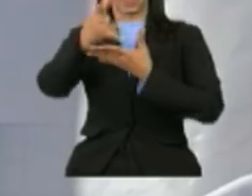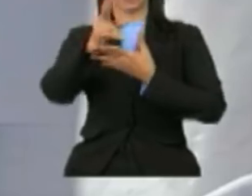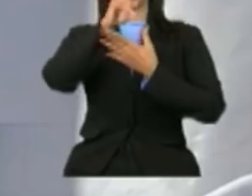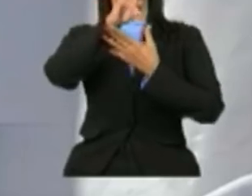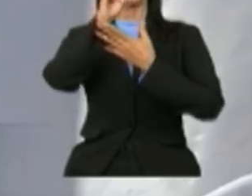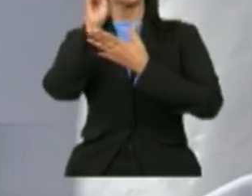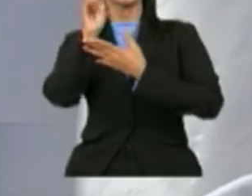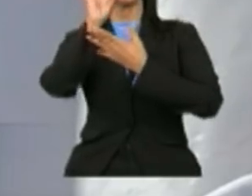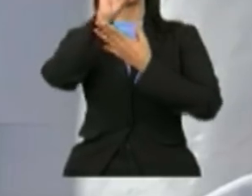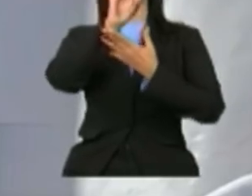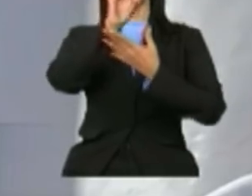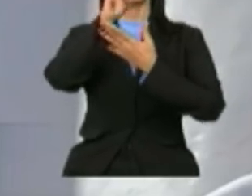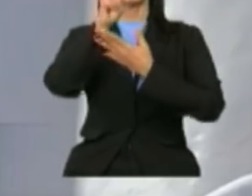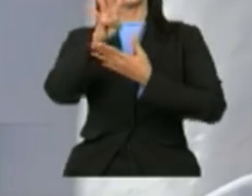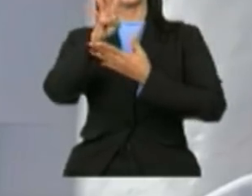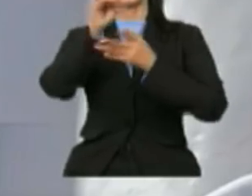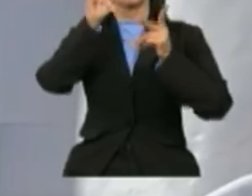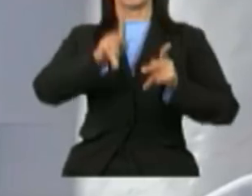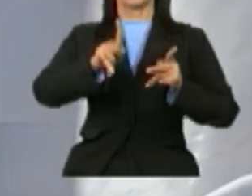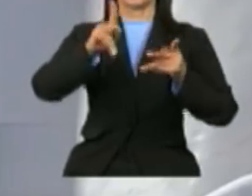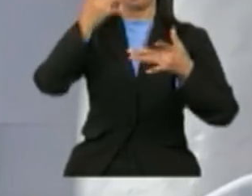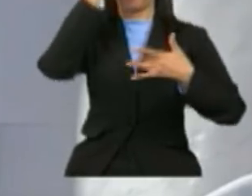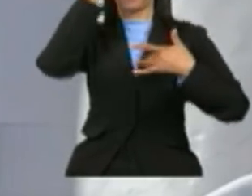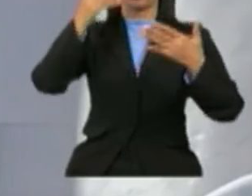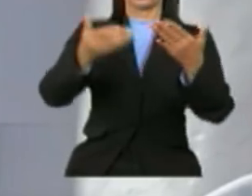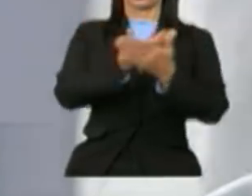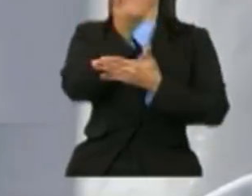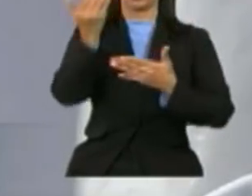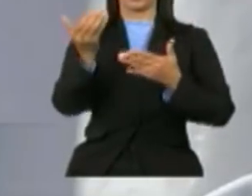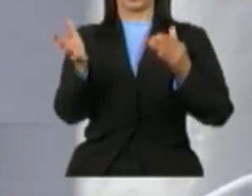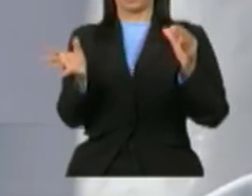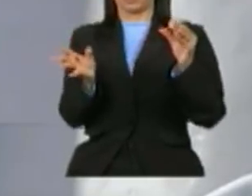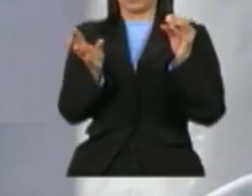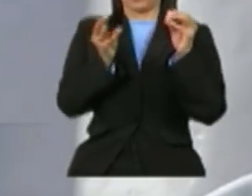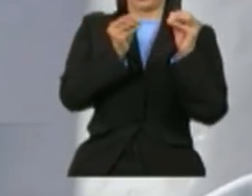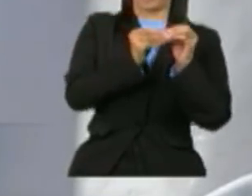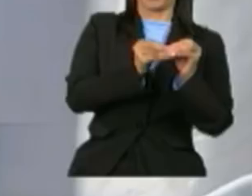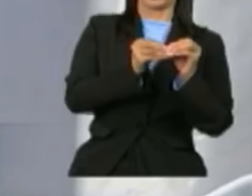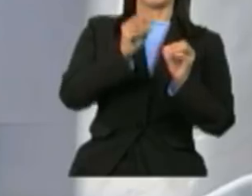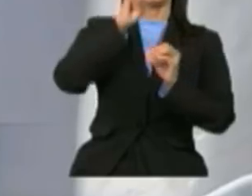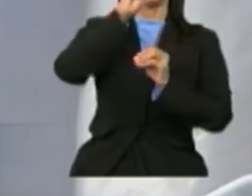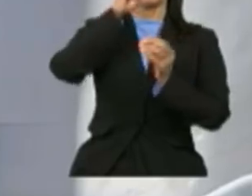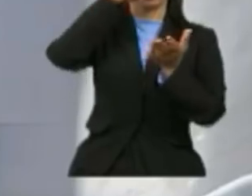de 284 casos nuevos, con un acumulado de